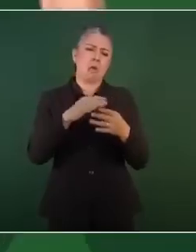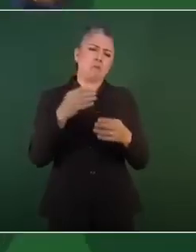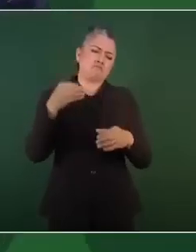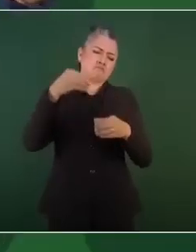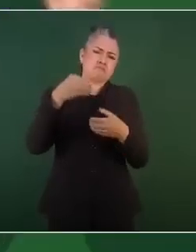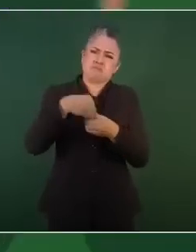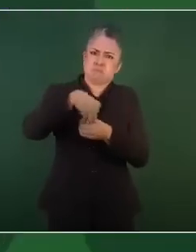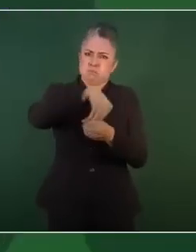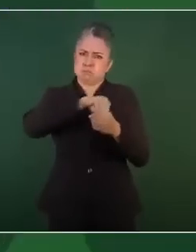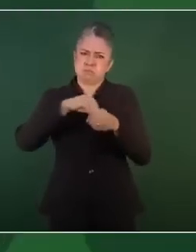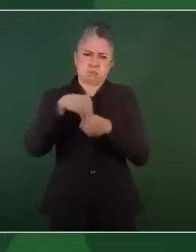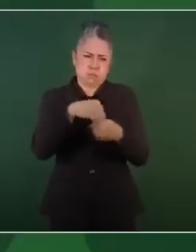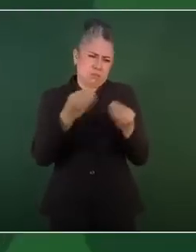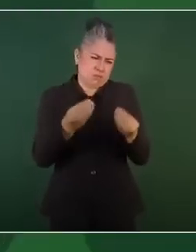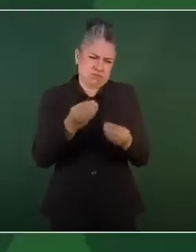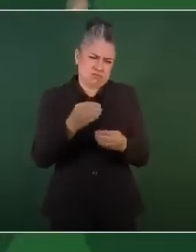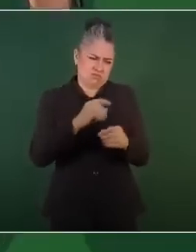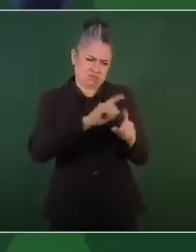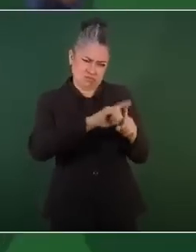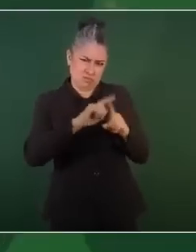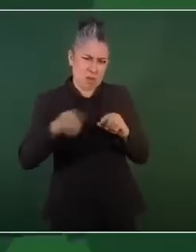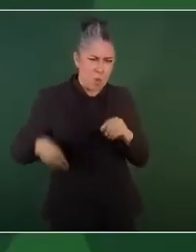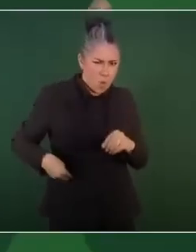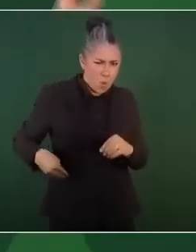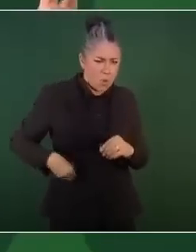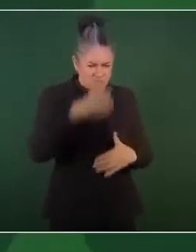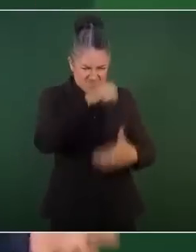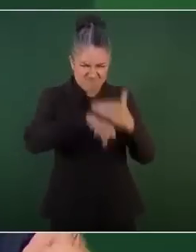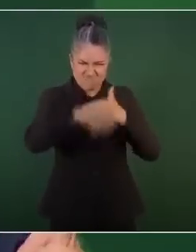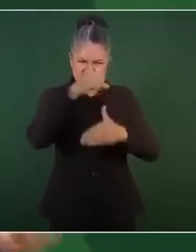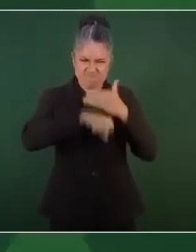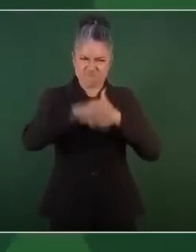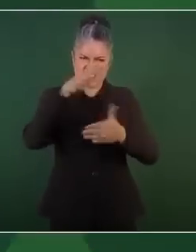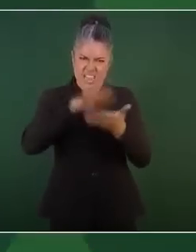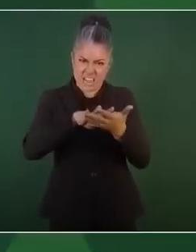de responsables, y